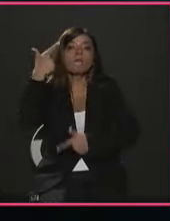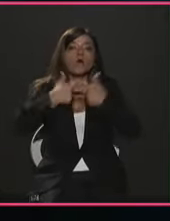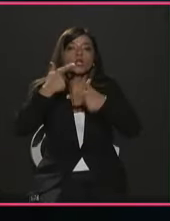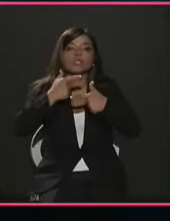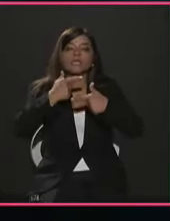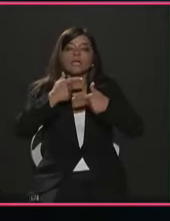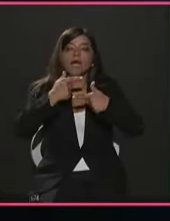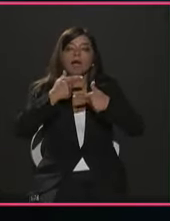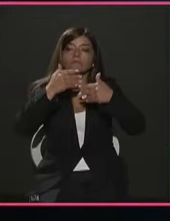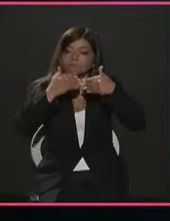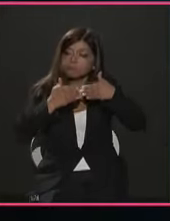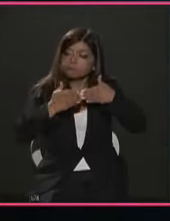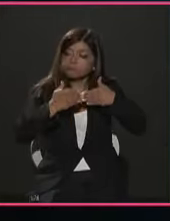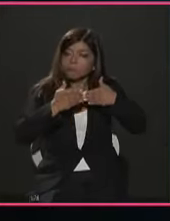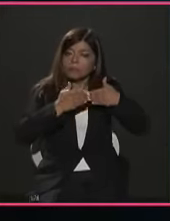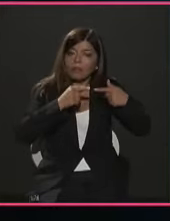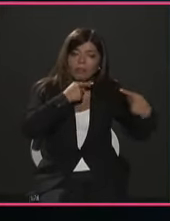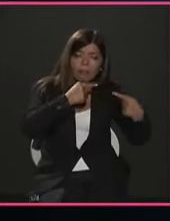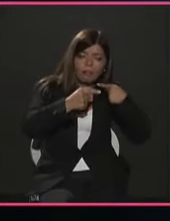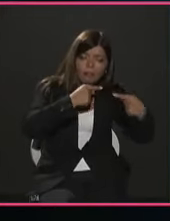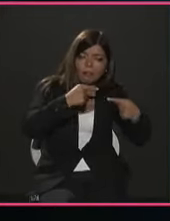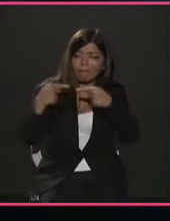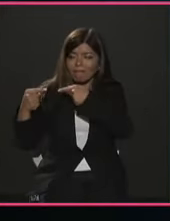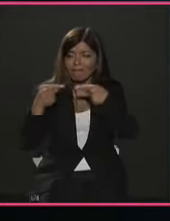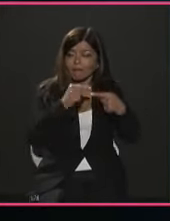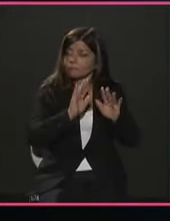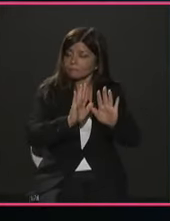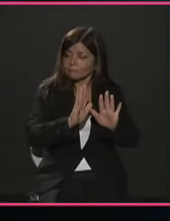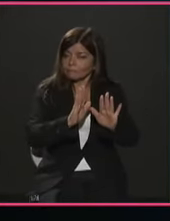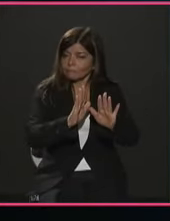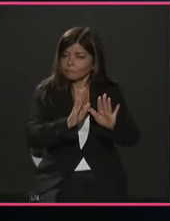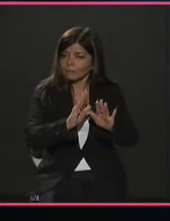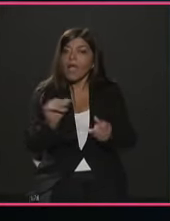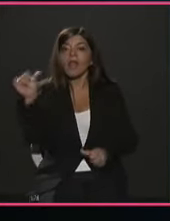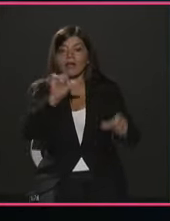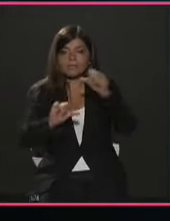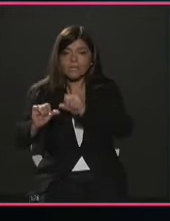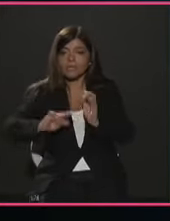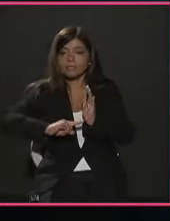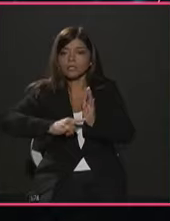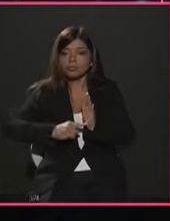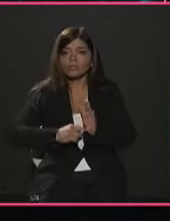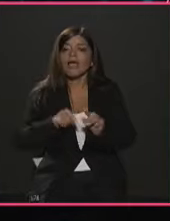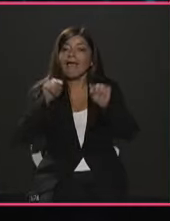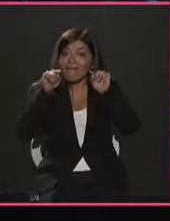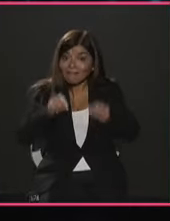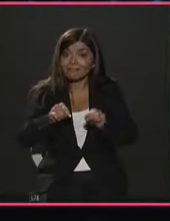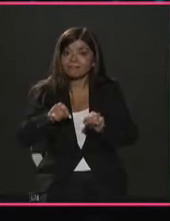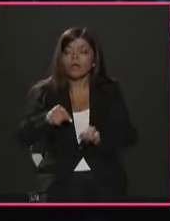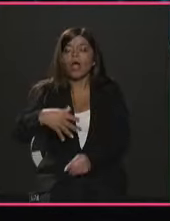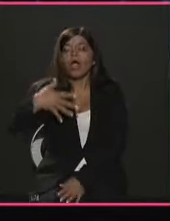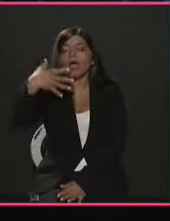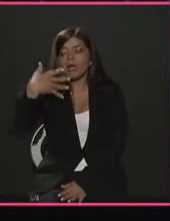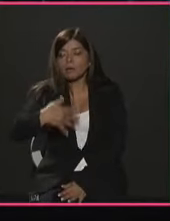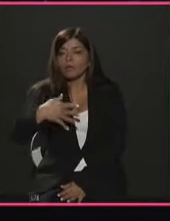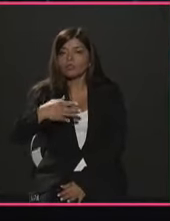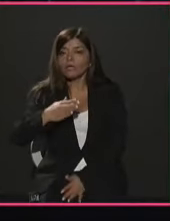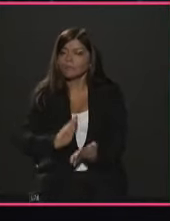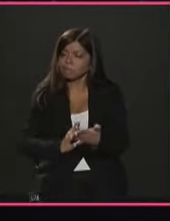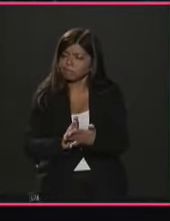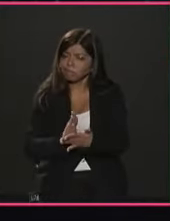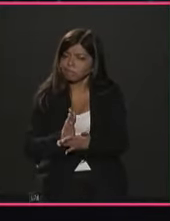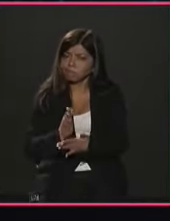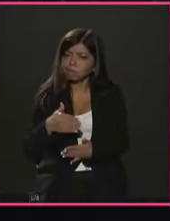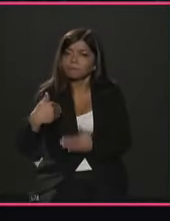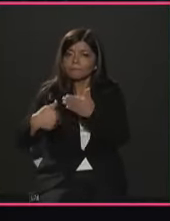que ir más allá de las disputas contingentes y la ciencia y y la tecnología Sin lugar a dudas es una de